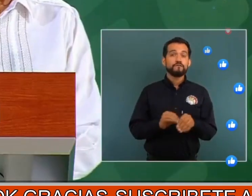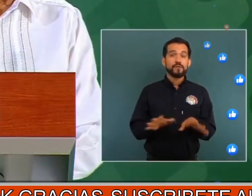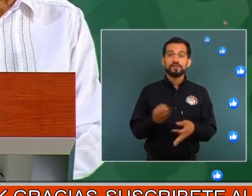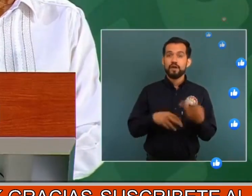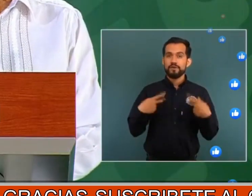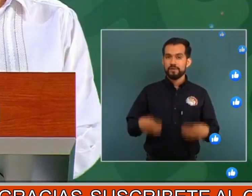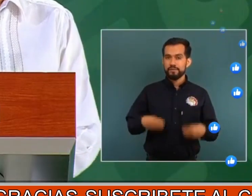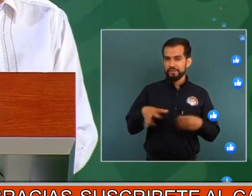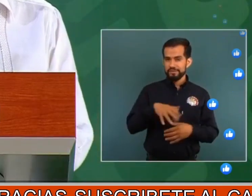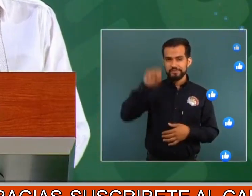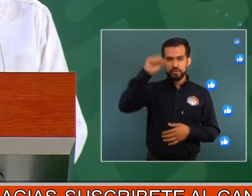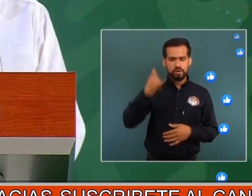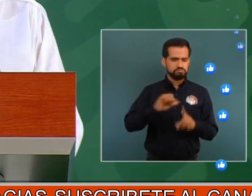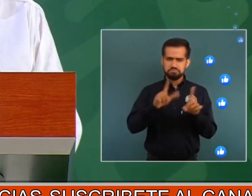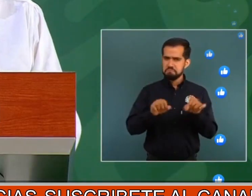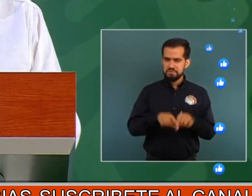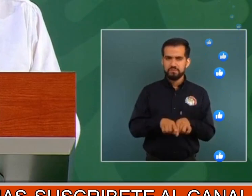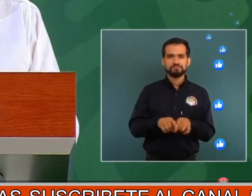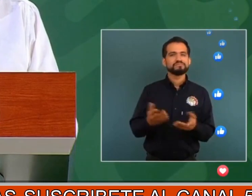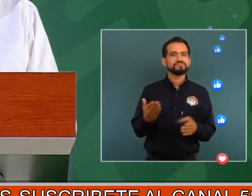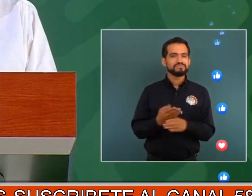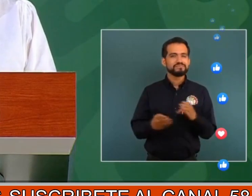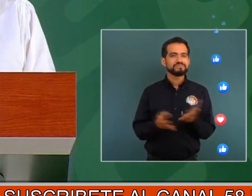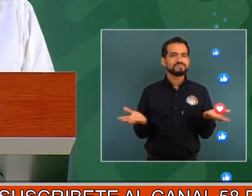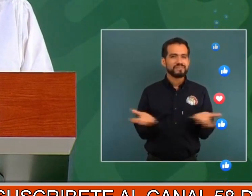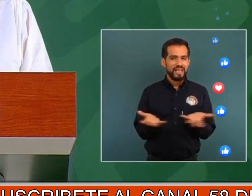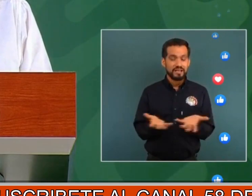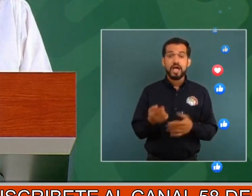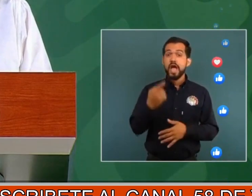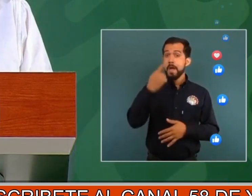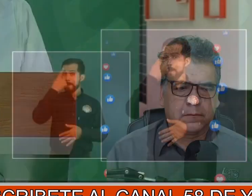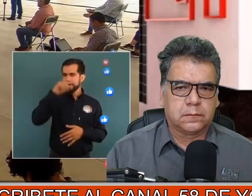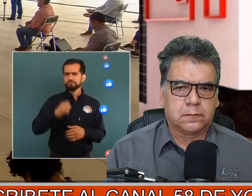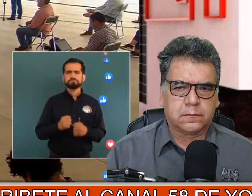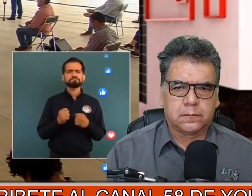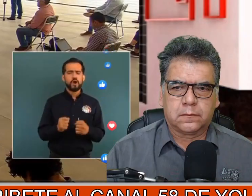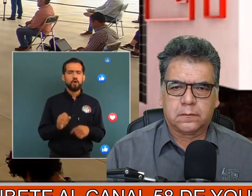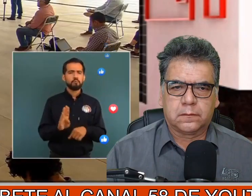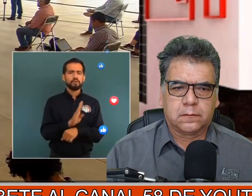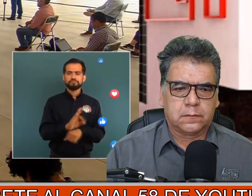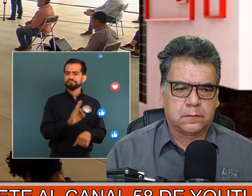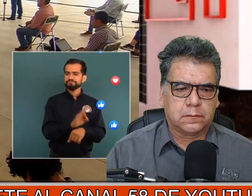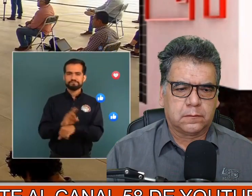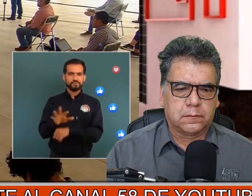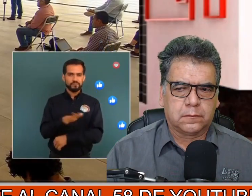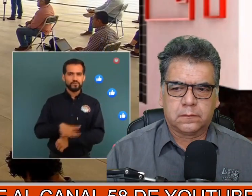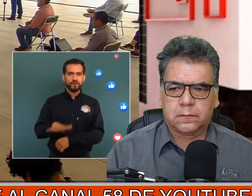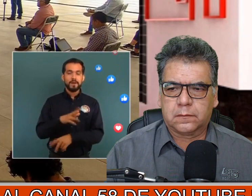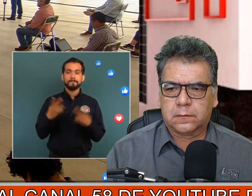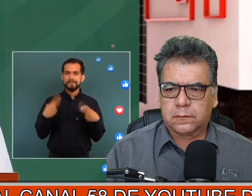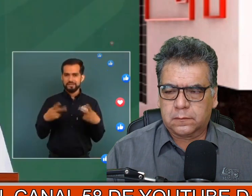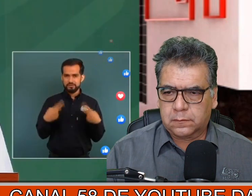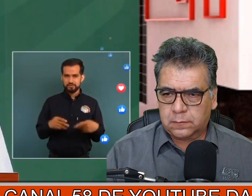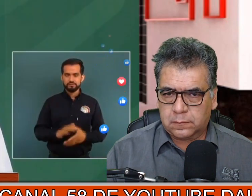México lo que se está haciendo para garantizar el bienestar de la